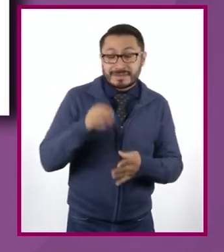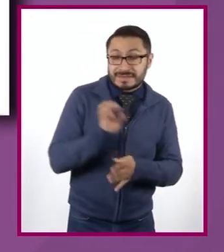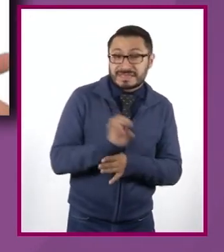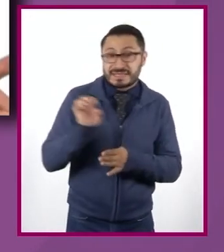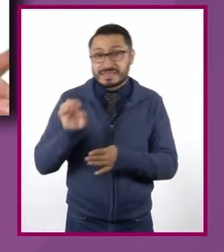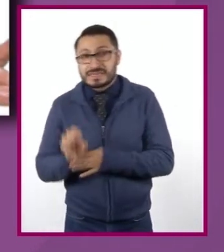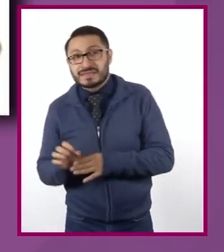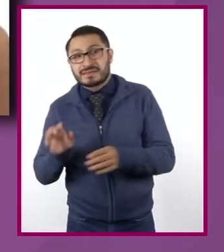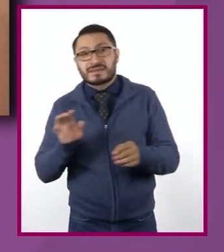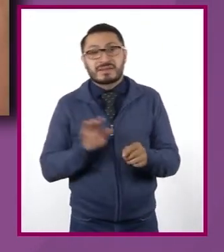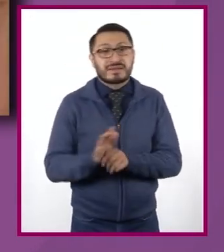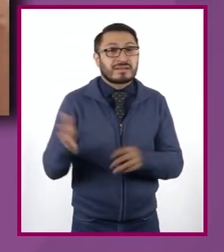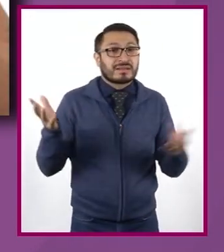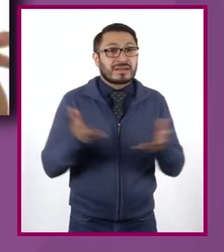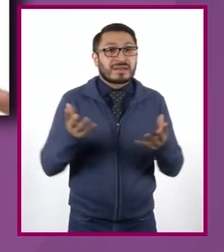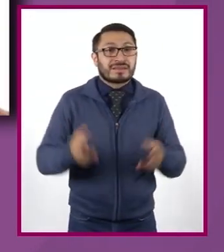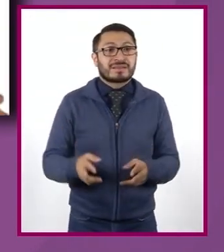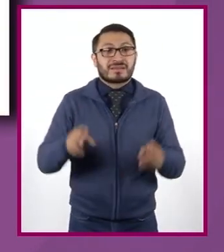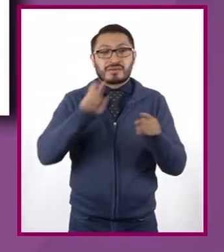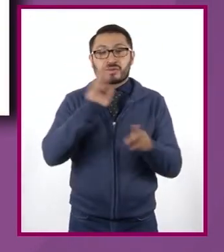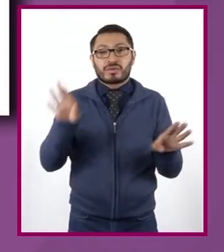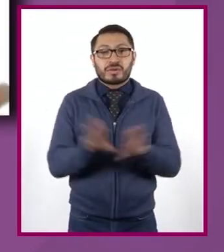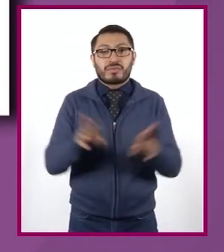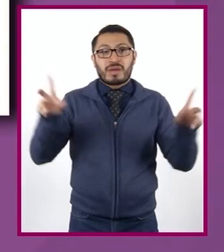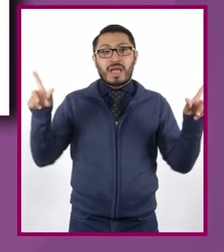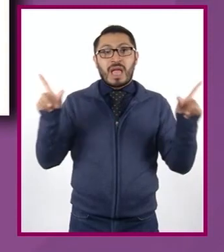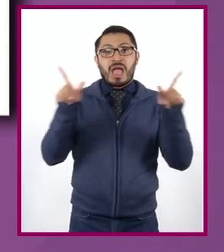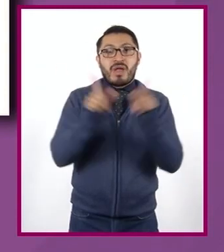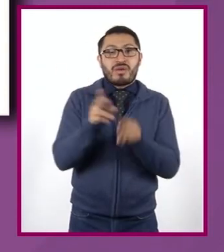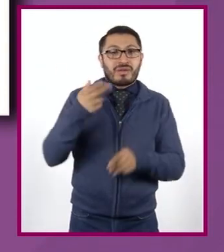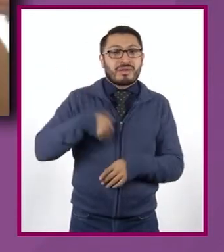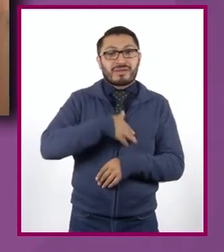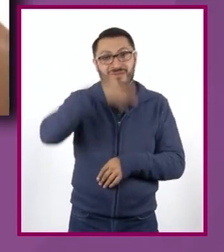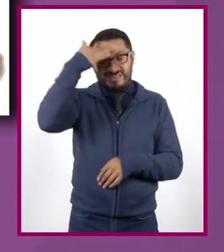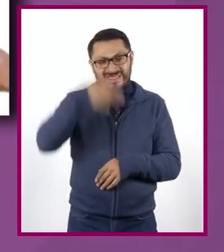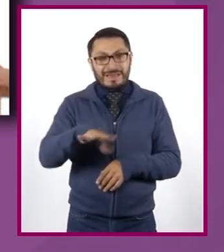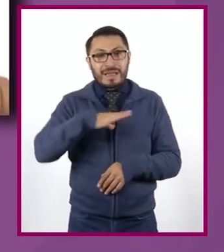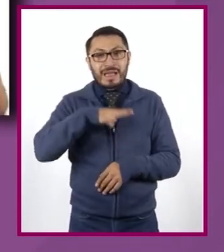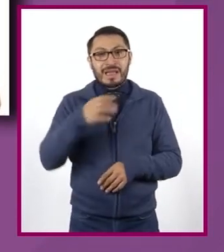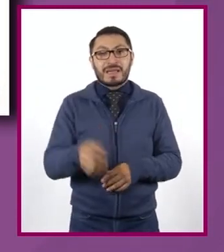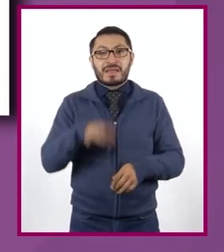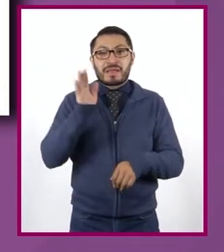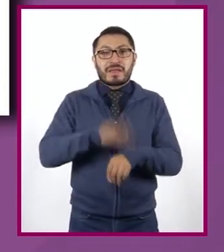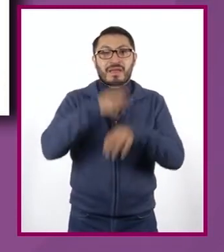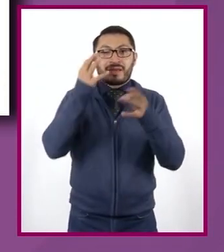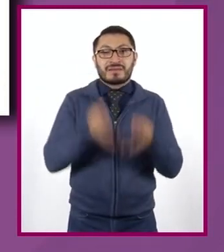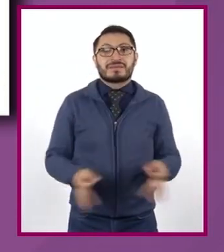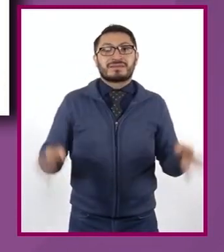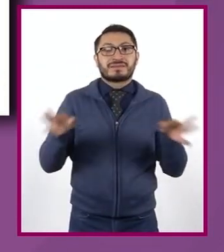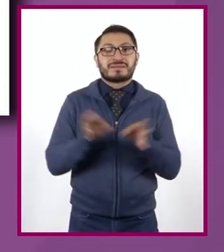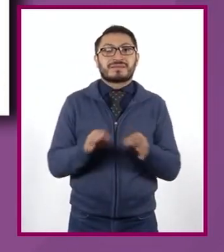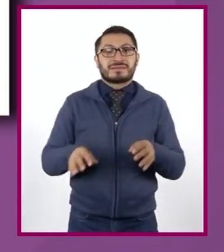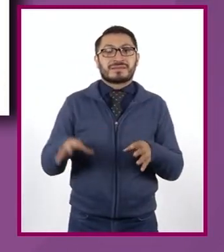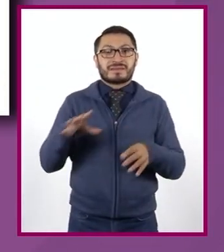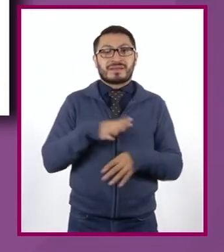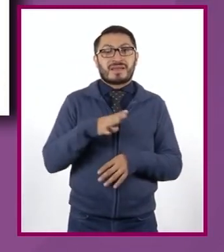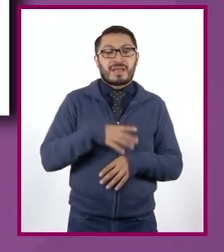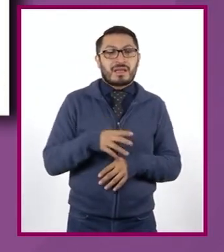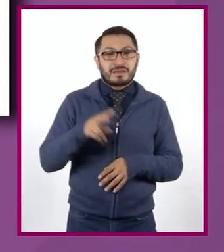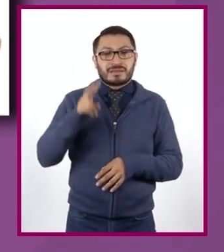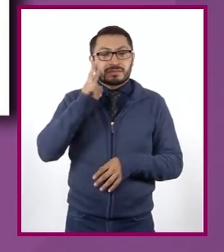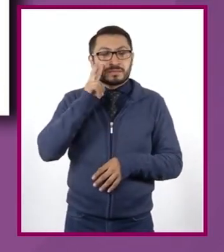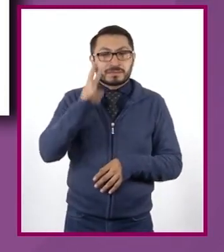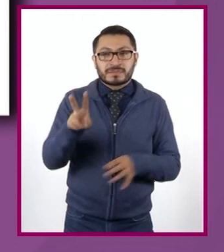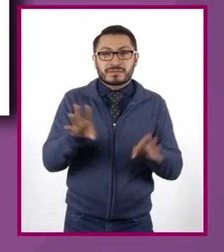Entonces, lo que hicieron fue un resumen de lo que sabemos, resaltando lo más importante y tomándolo como puntos